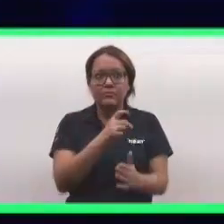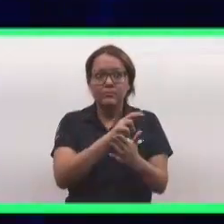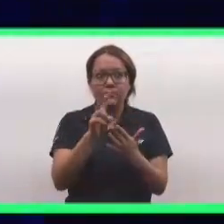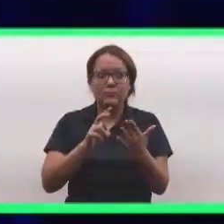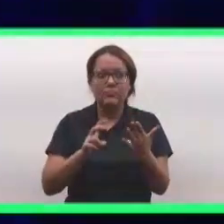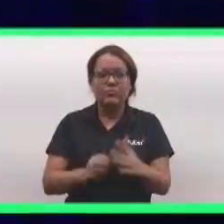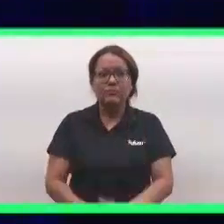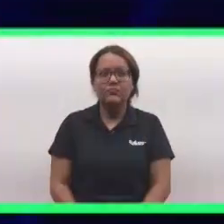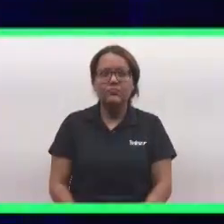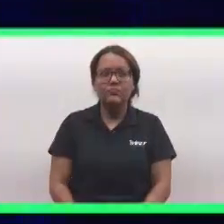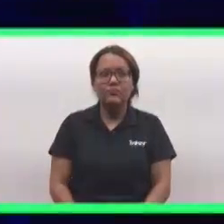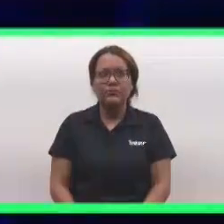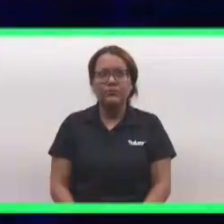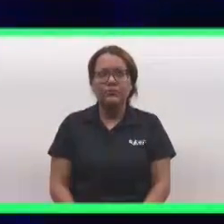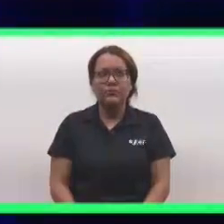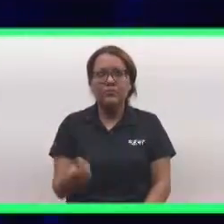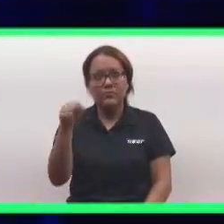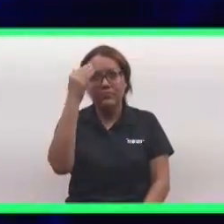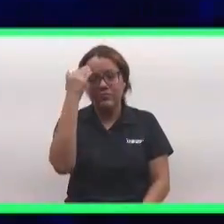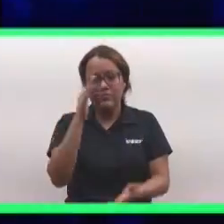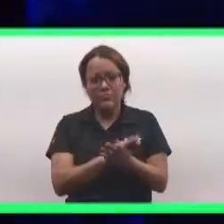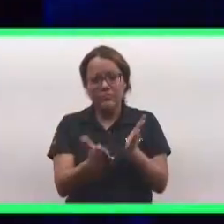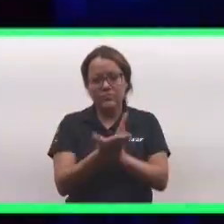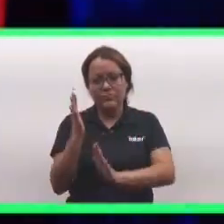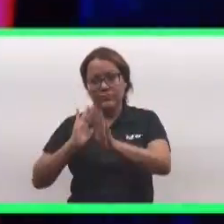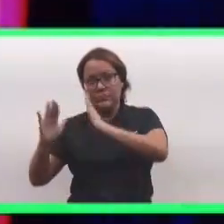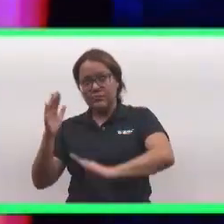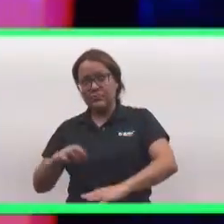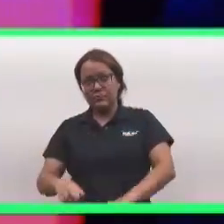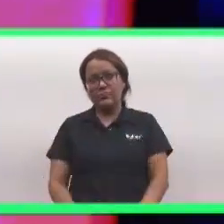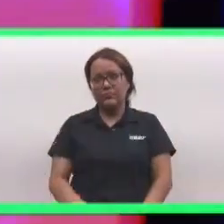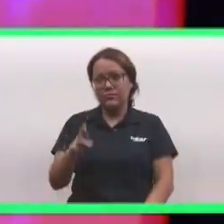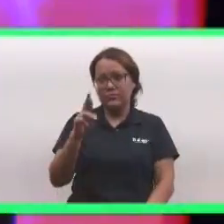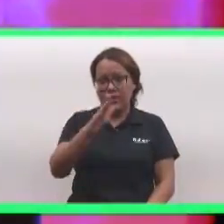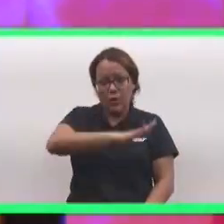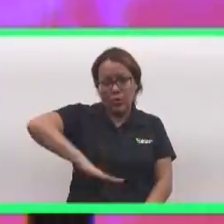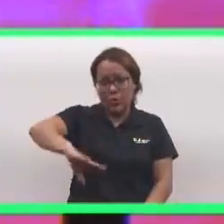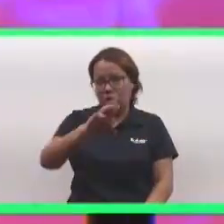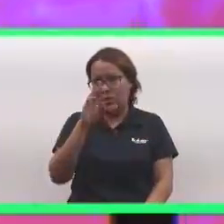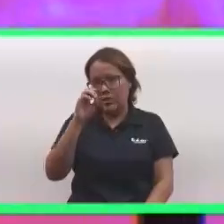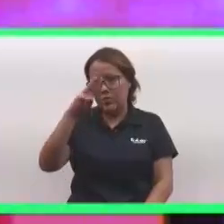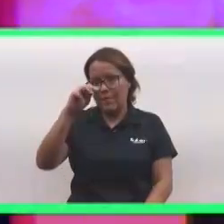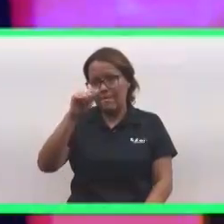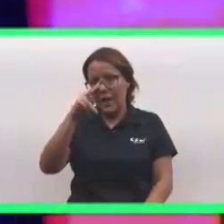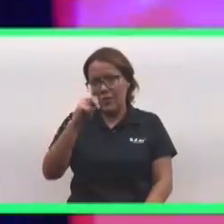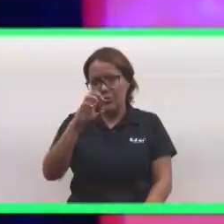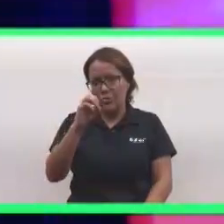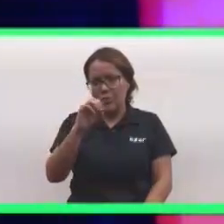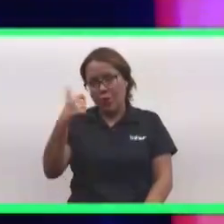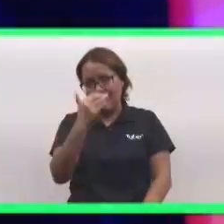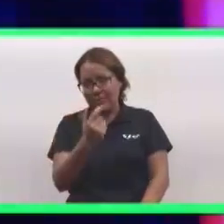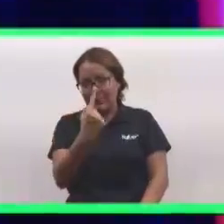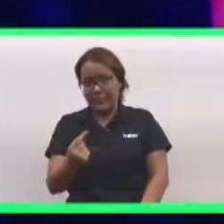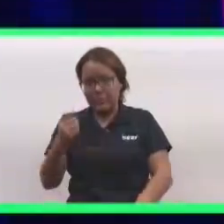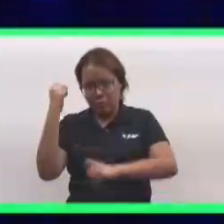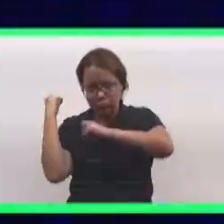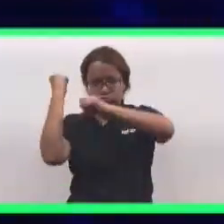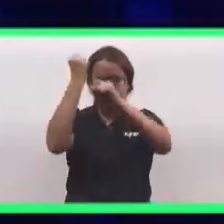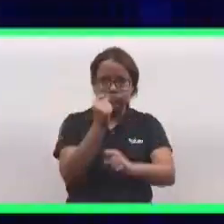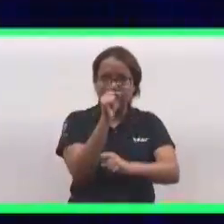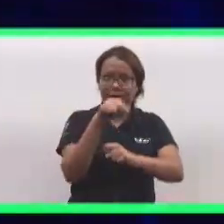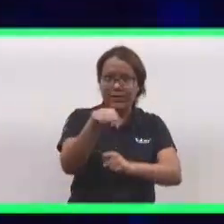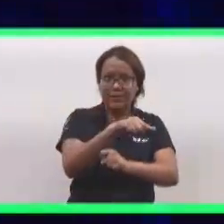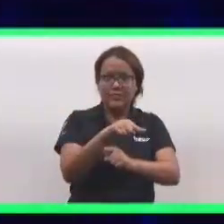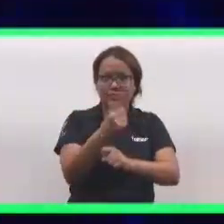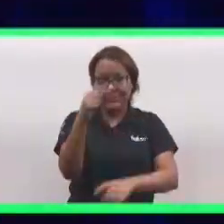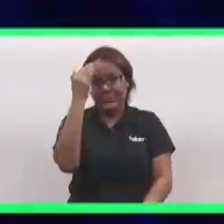misma. En esta época el Imperio Romano había caído. En esta época se escribió, a través de uno de los